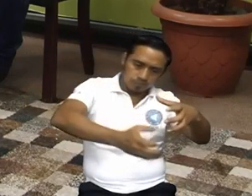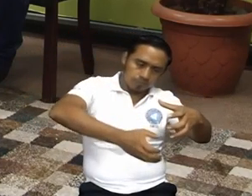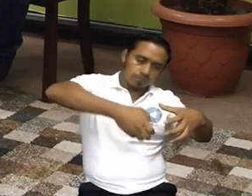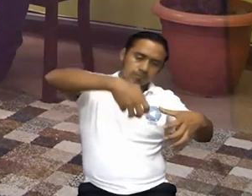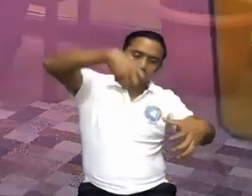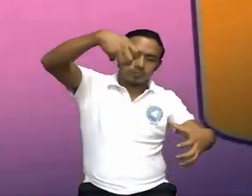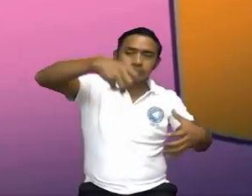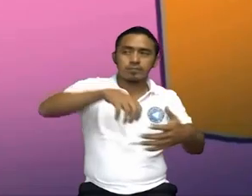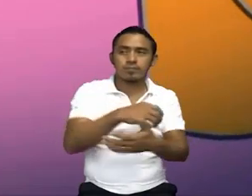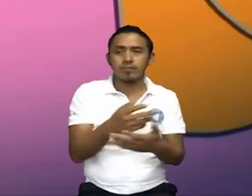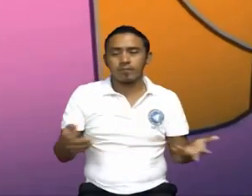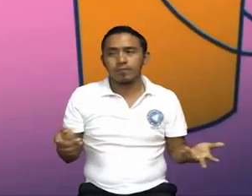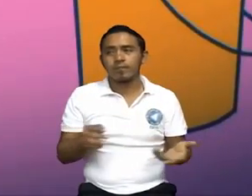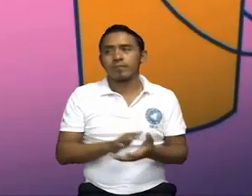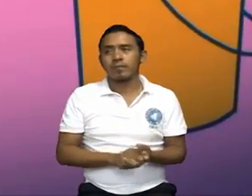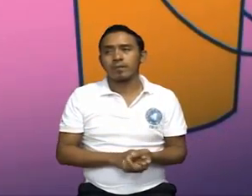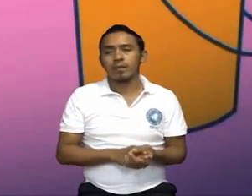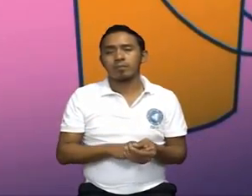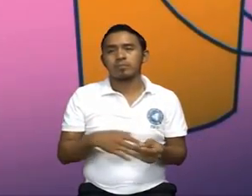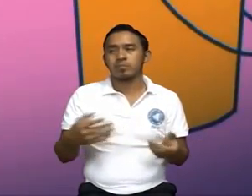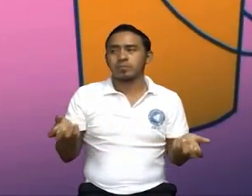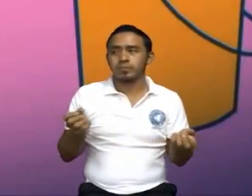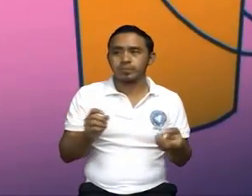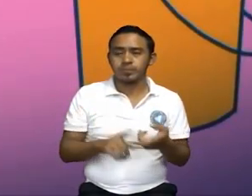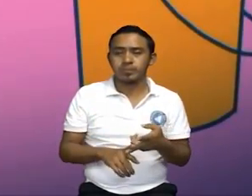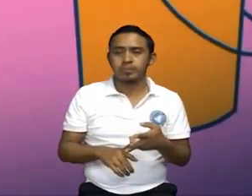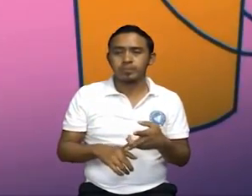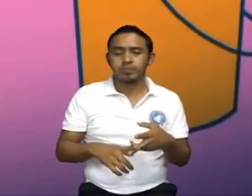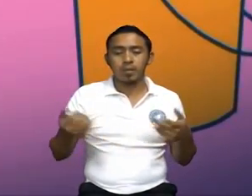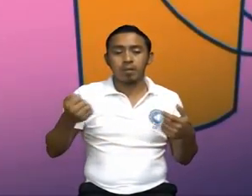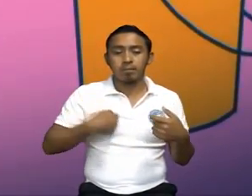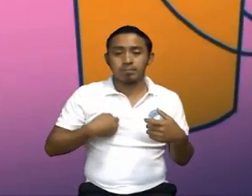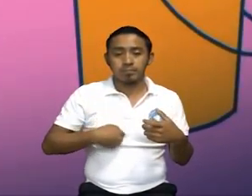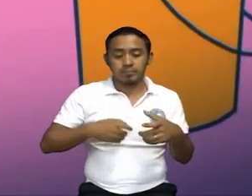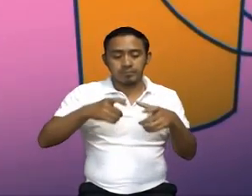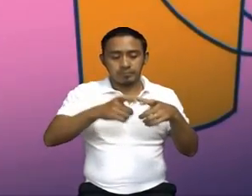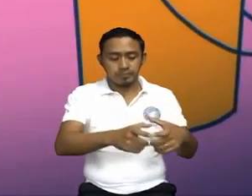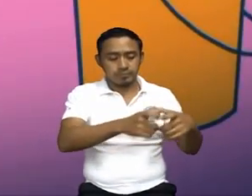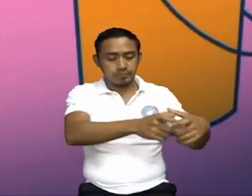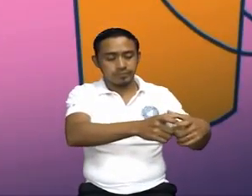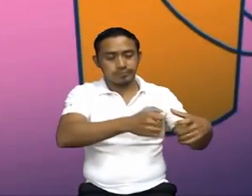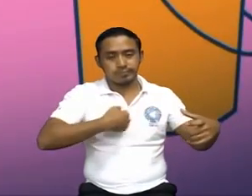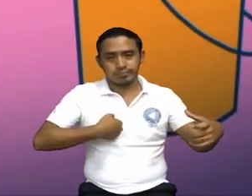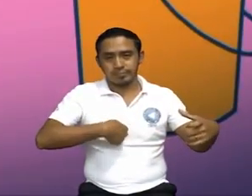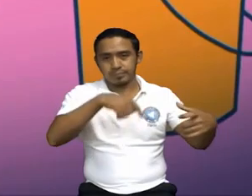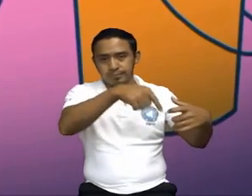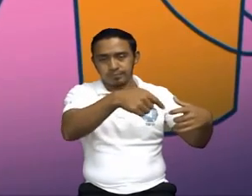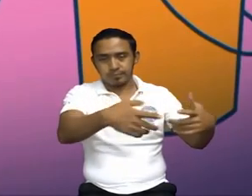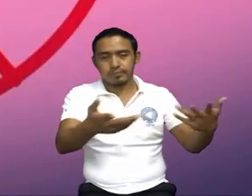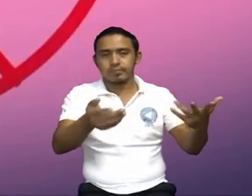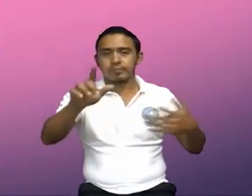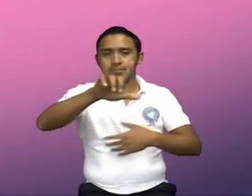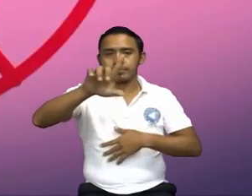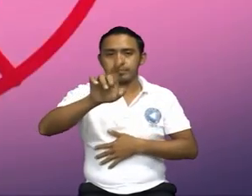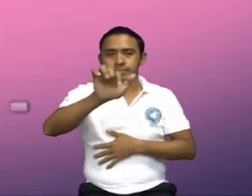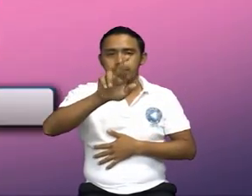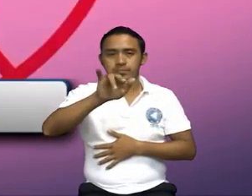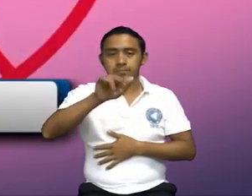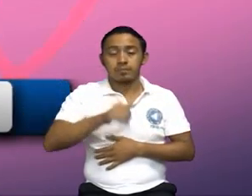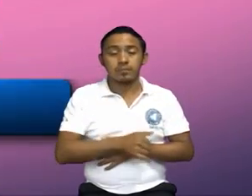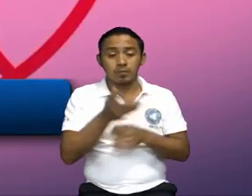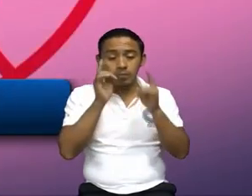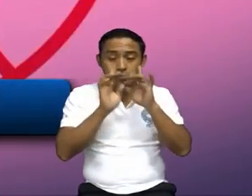ejemplo, al lado de Occidente tenemos pozos, letrinas, ¿verdad? Hay que estar al tanto con los niños, cuidarlos, tutelarlos